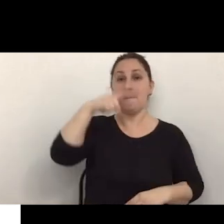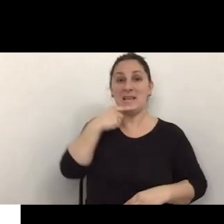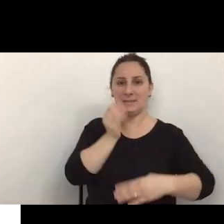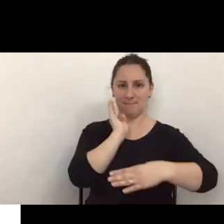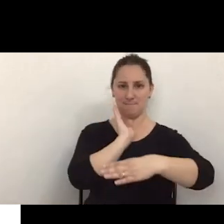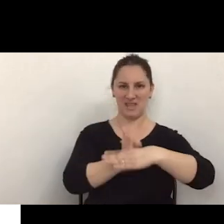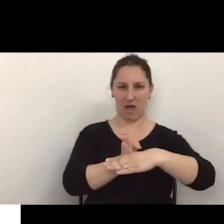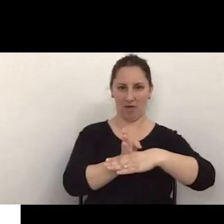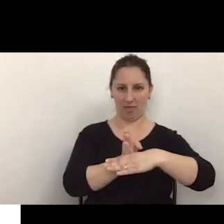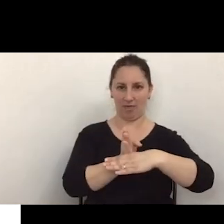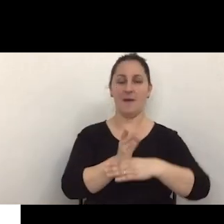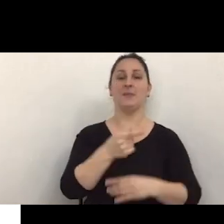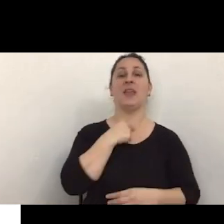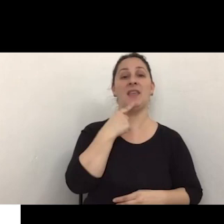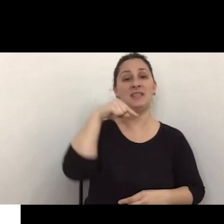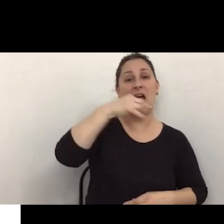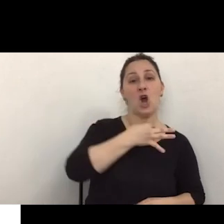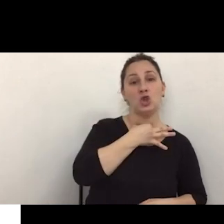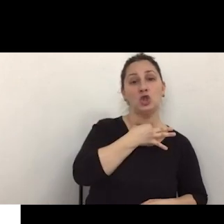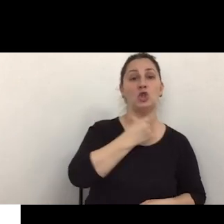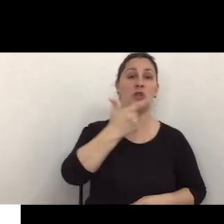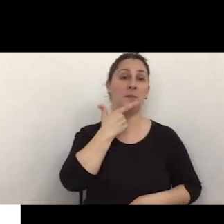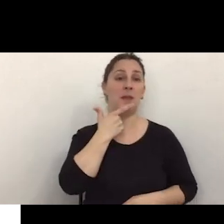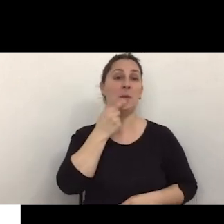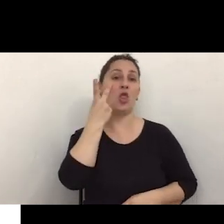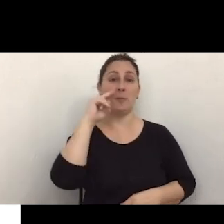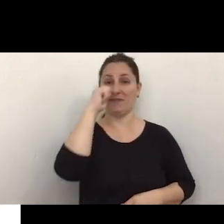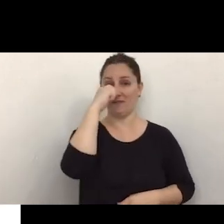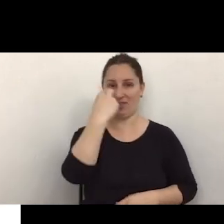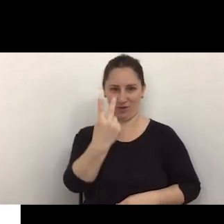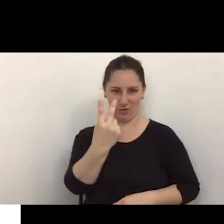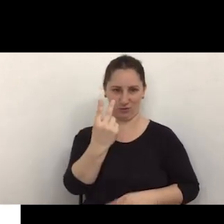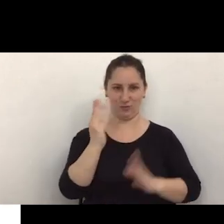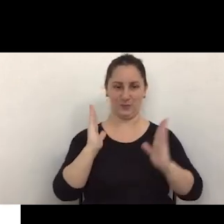decir, en este caso, agosto-septiembre 2022.